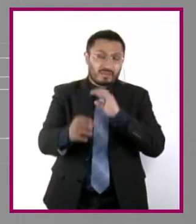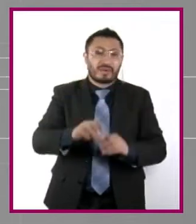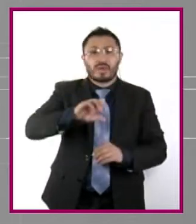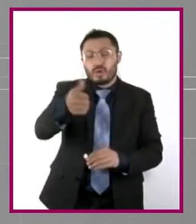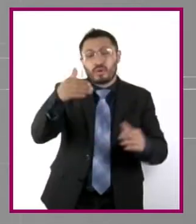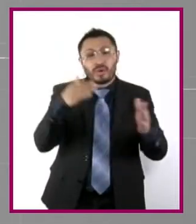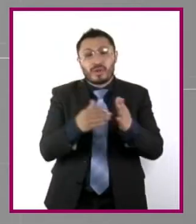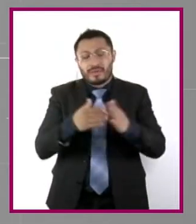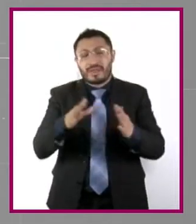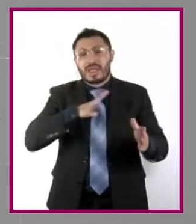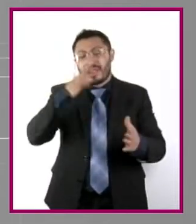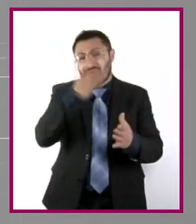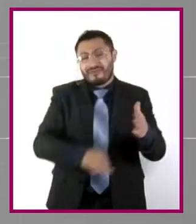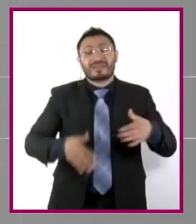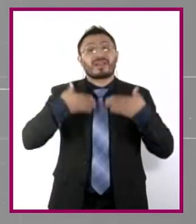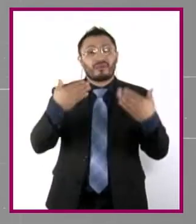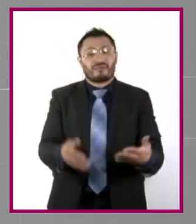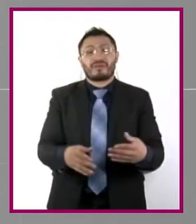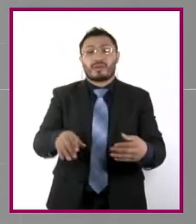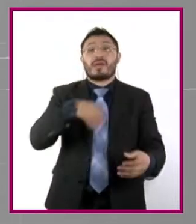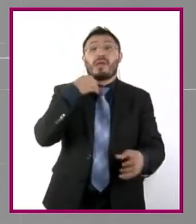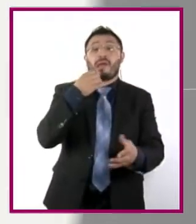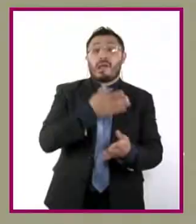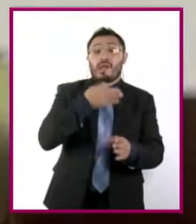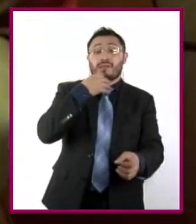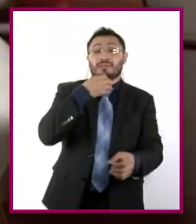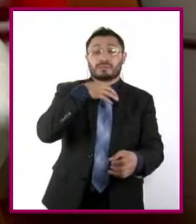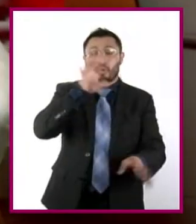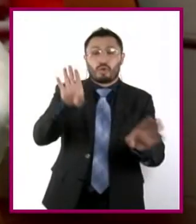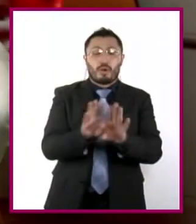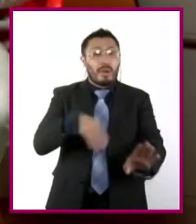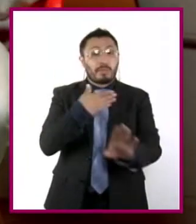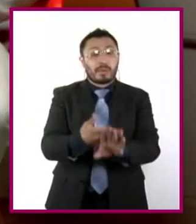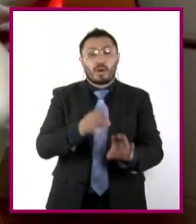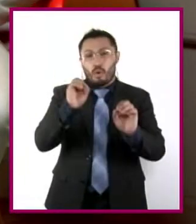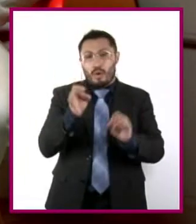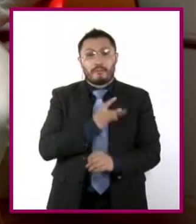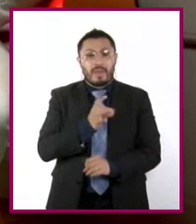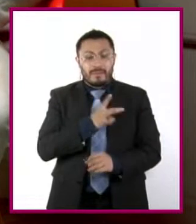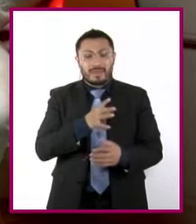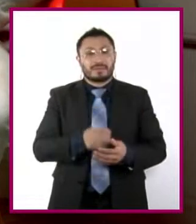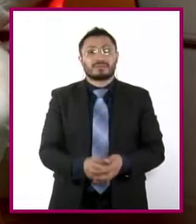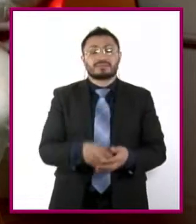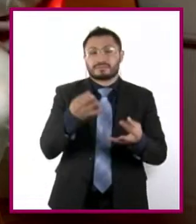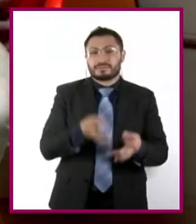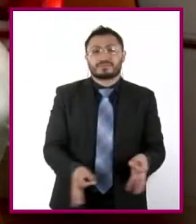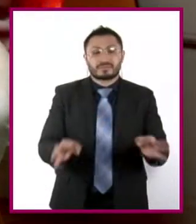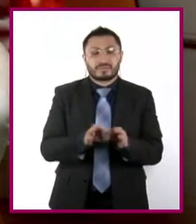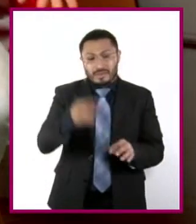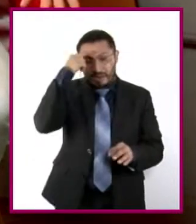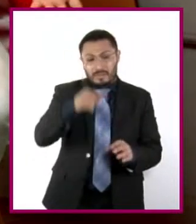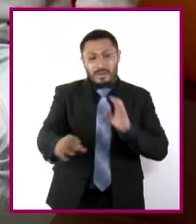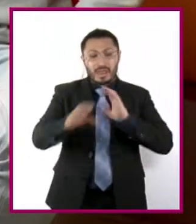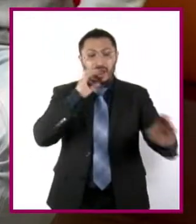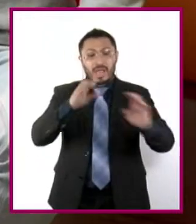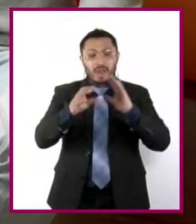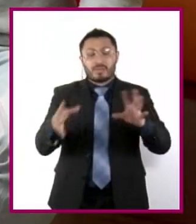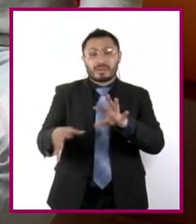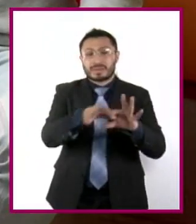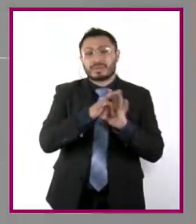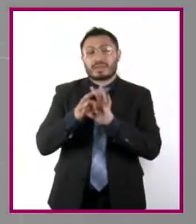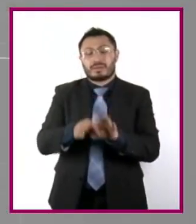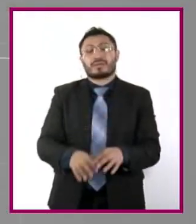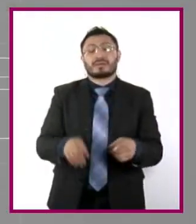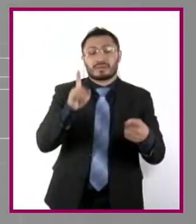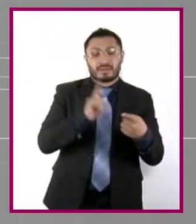barreras son la desconfianza, la amenaza y el temor. Por eso debemos tener en cuenta que para la comunicación interpersonal, una